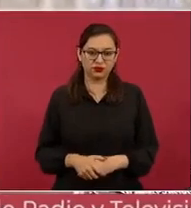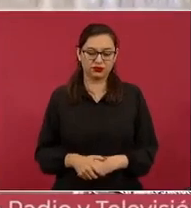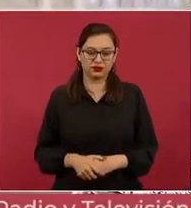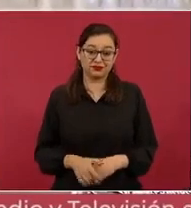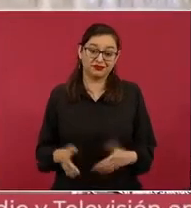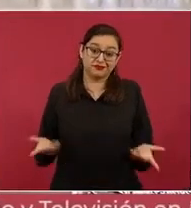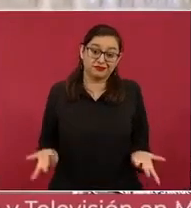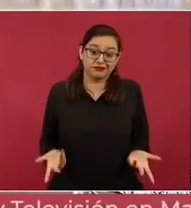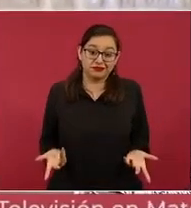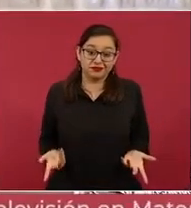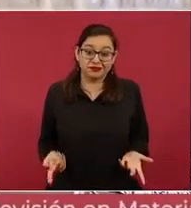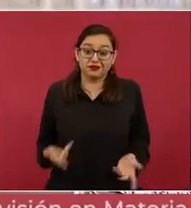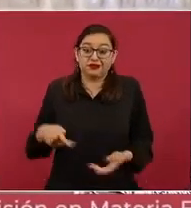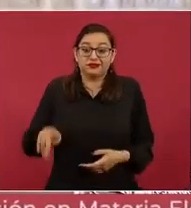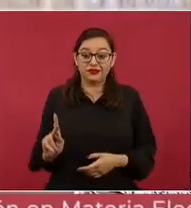pero eso